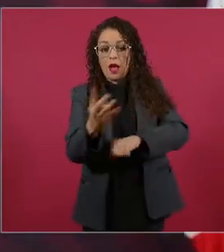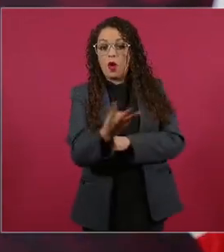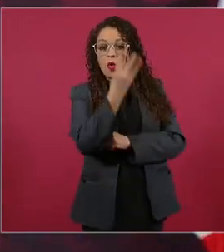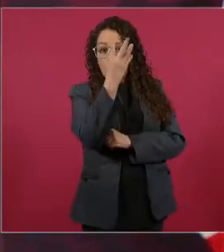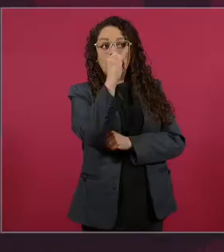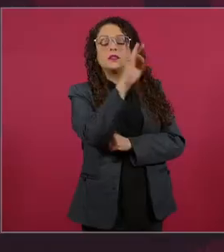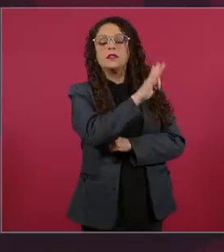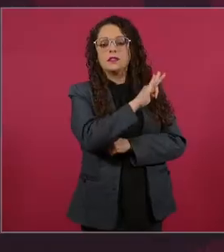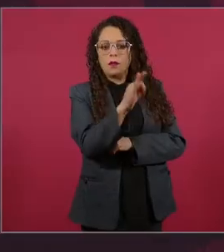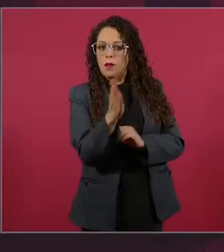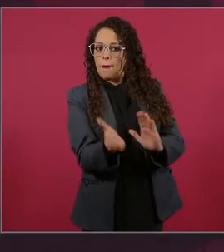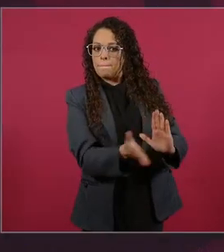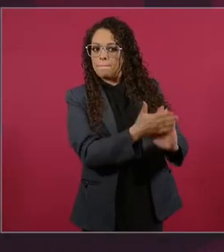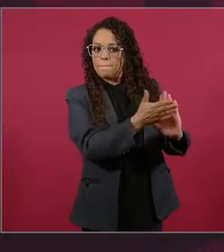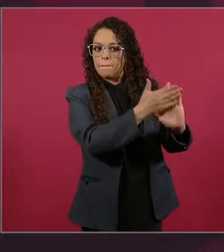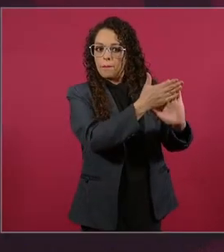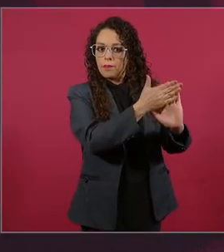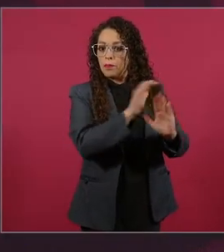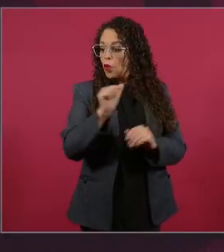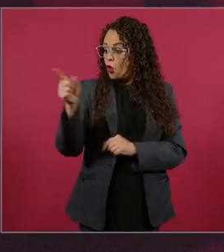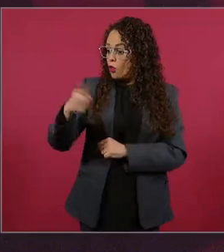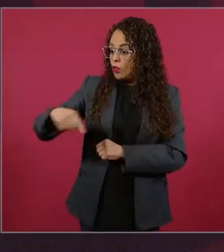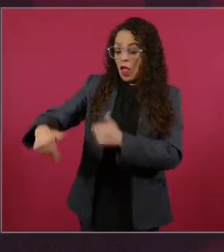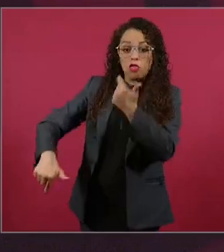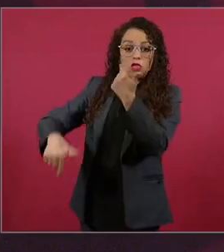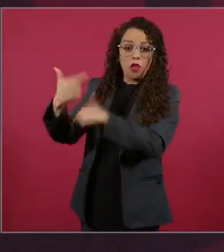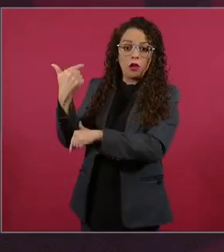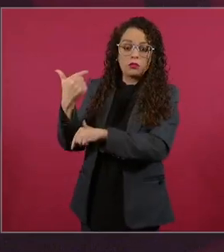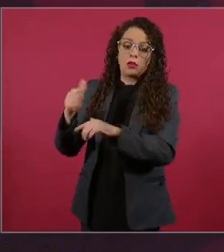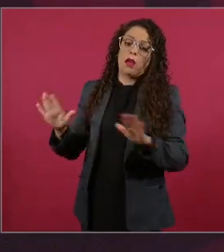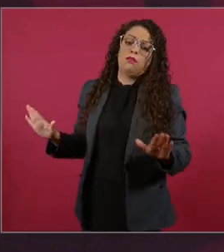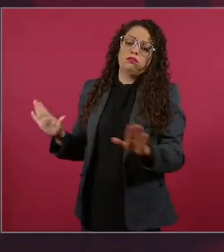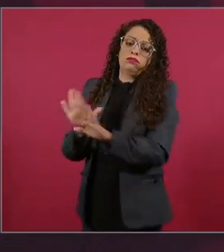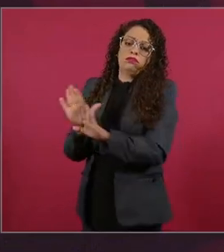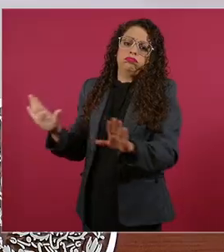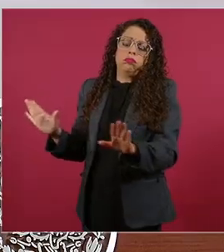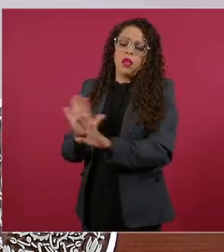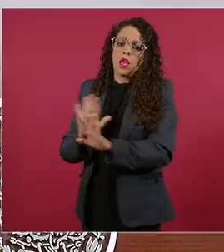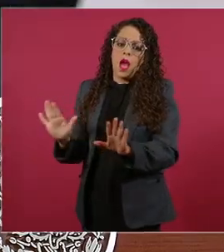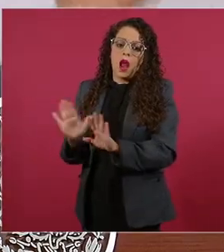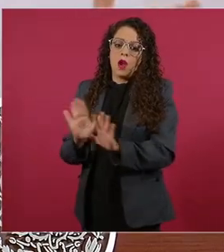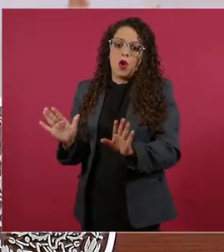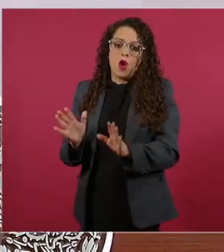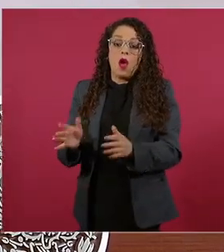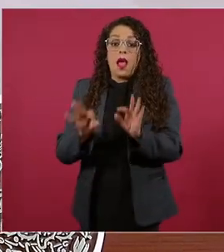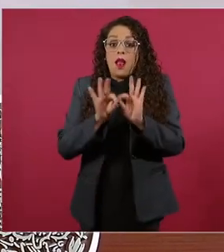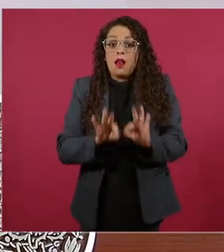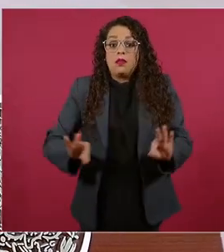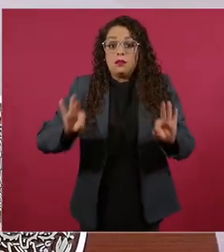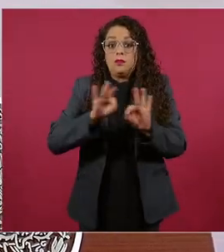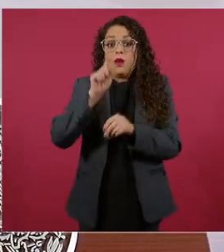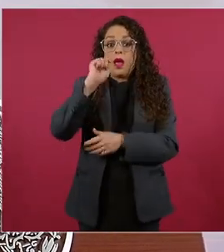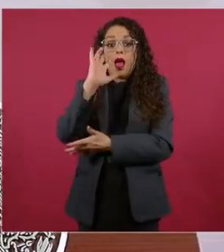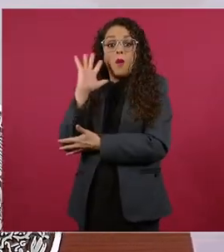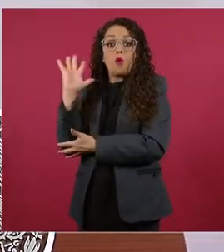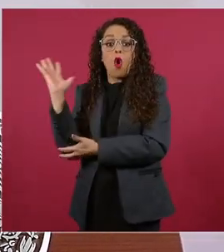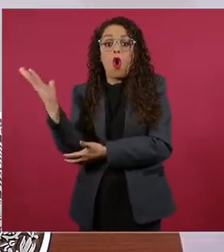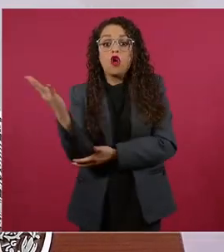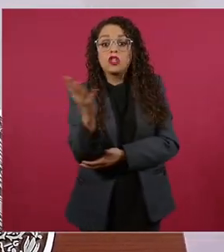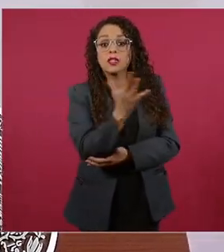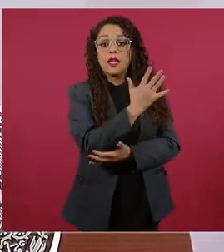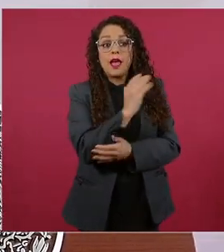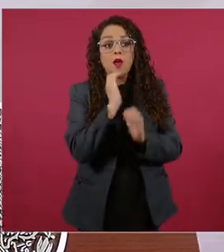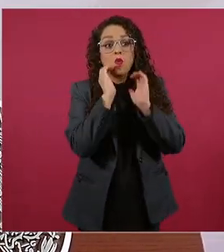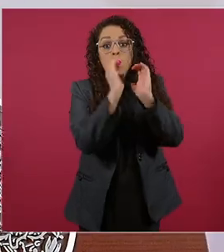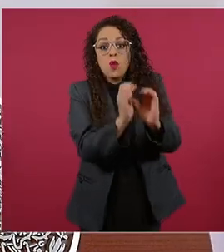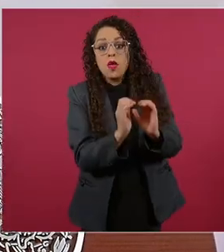no, porque además había que cuidar los bosques, porque la ciudad, la mitad era rural